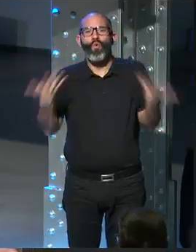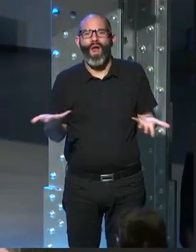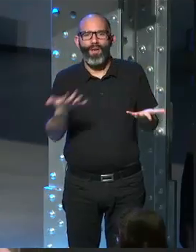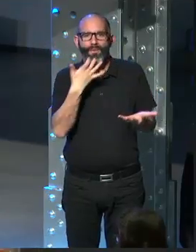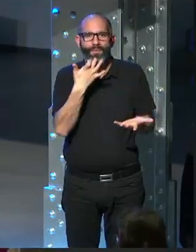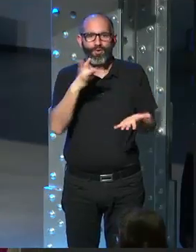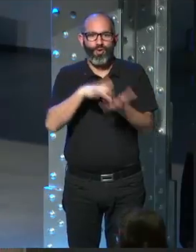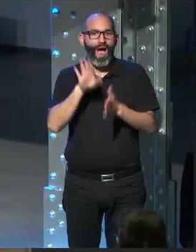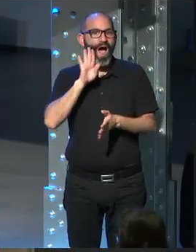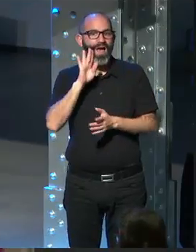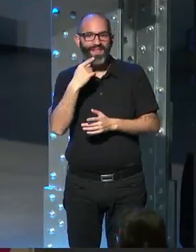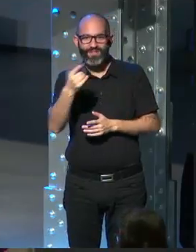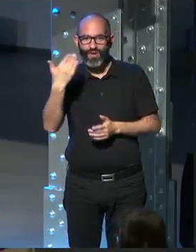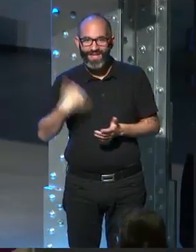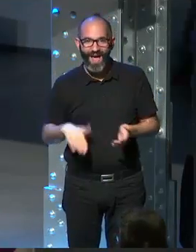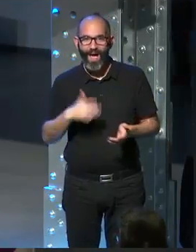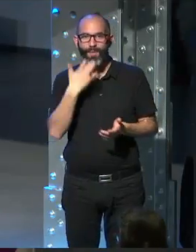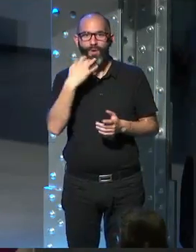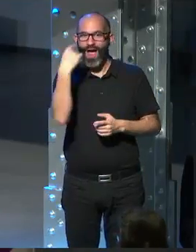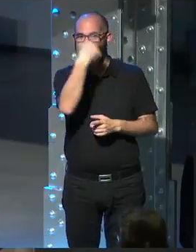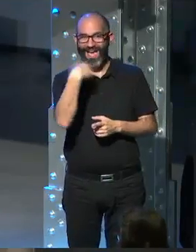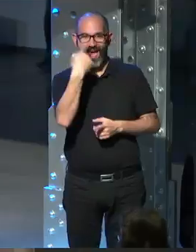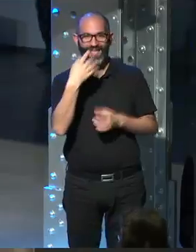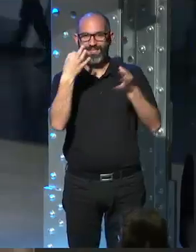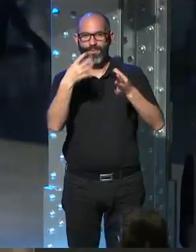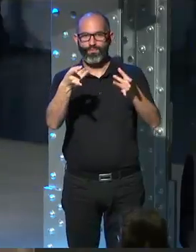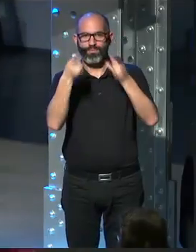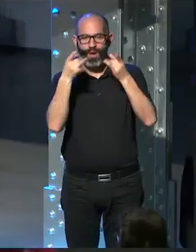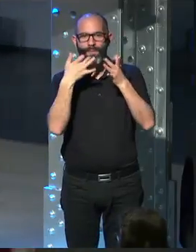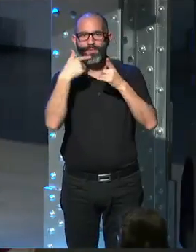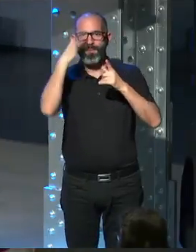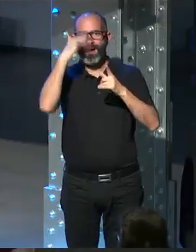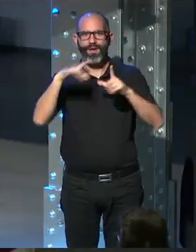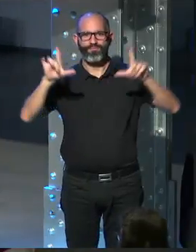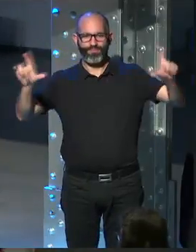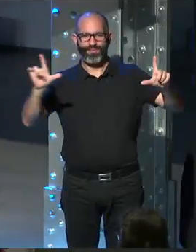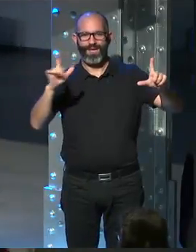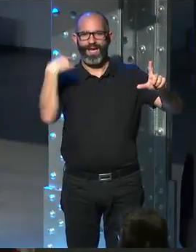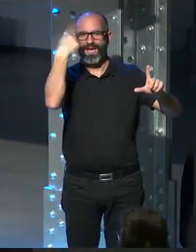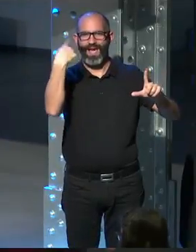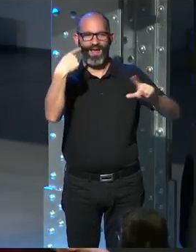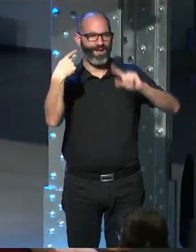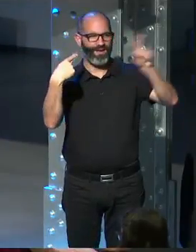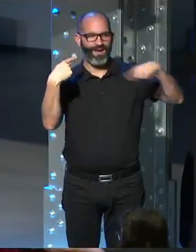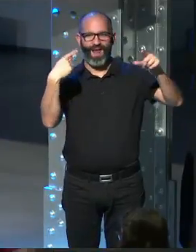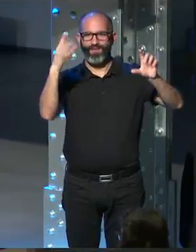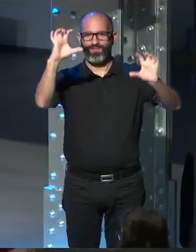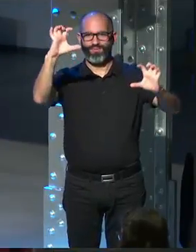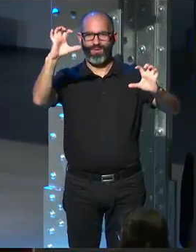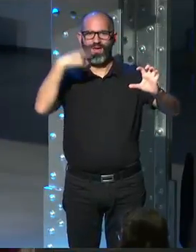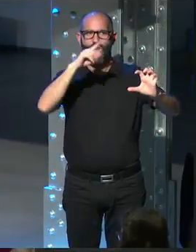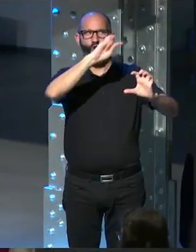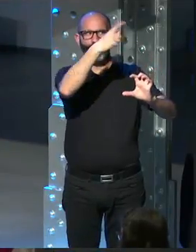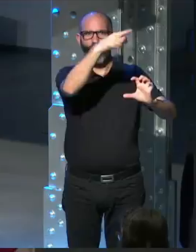de ellas durante la charla. Las caras atraen más la atención que objetos que no sean caras dentro